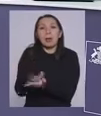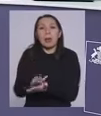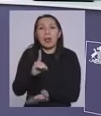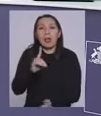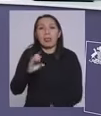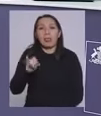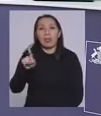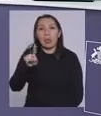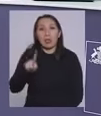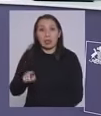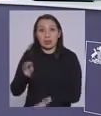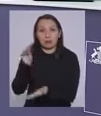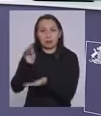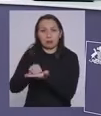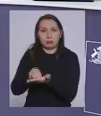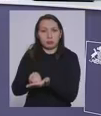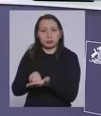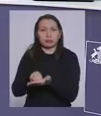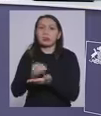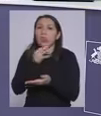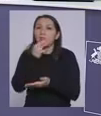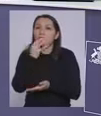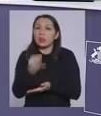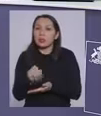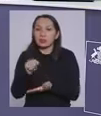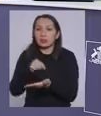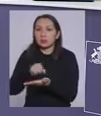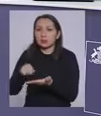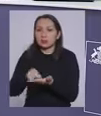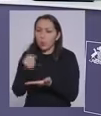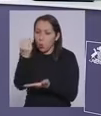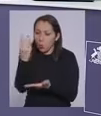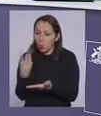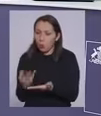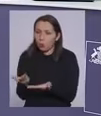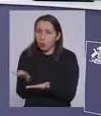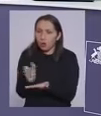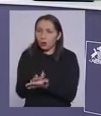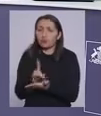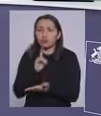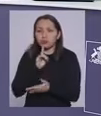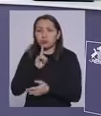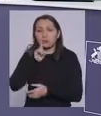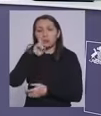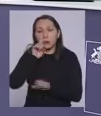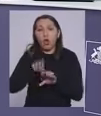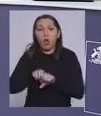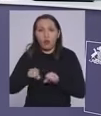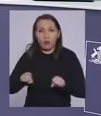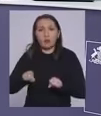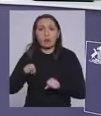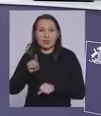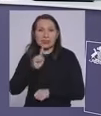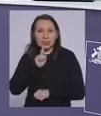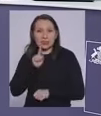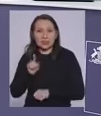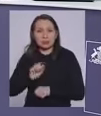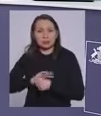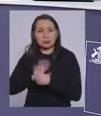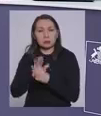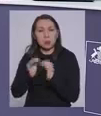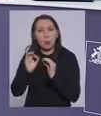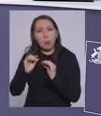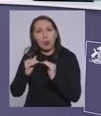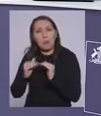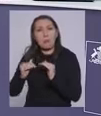DEIS, se reporta un número de fallecidos con PCR confirmado que es levemente